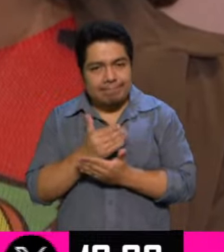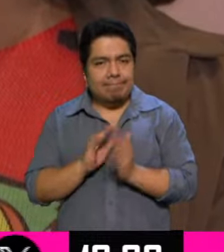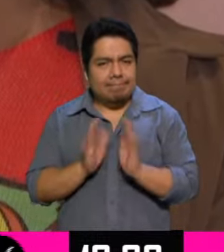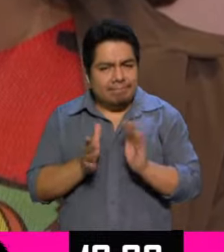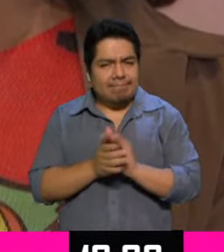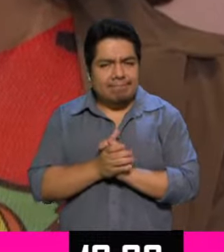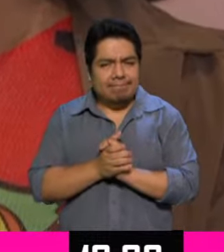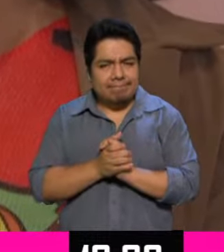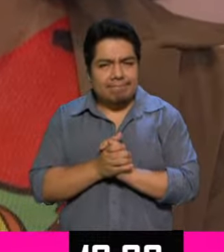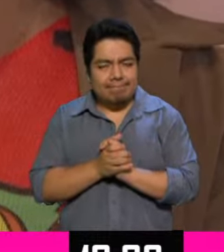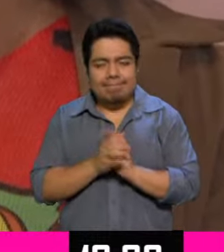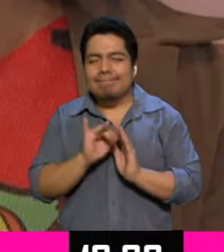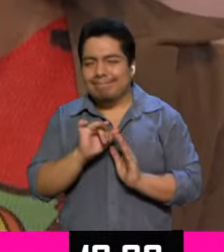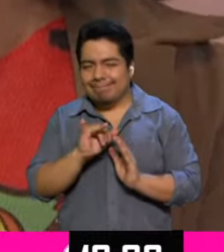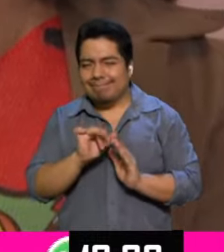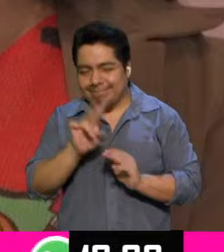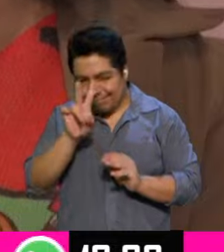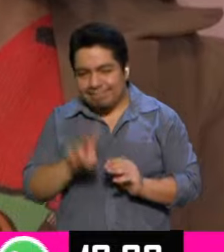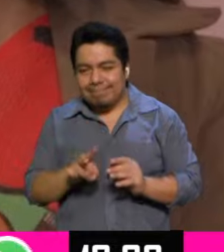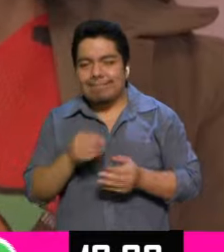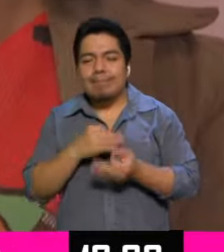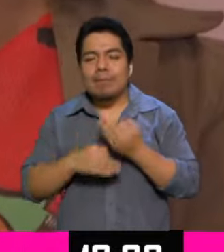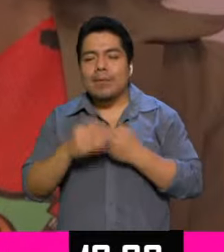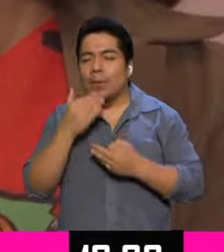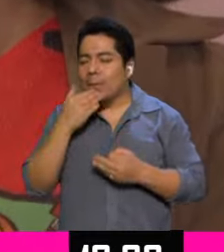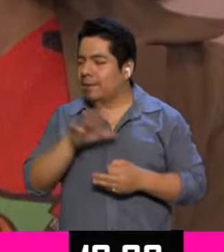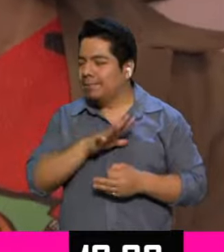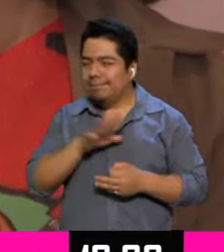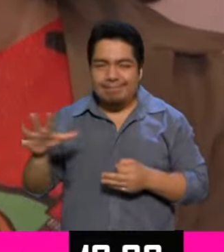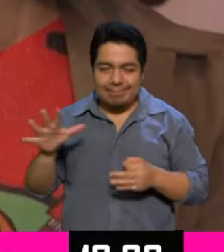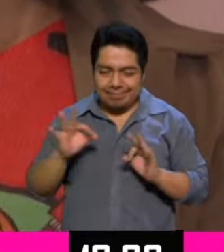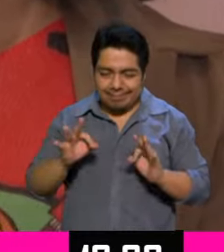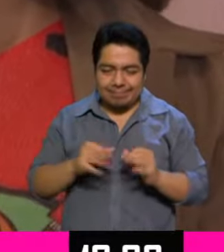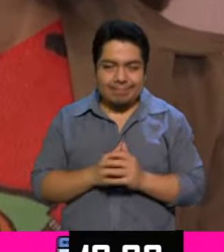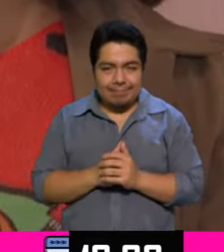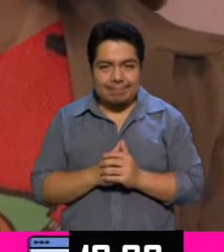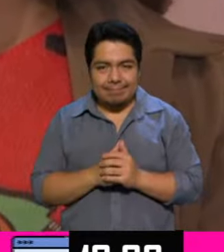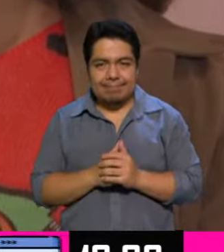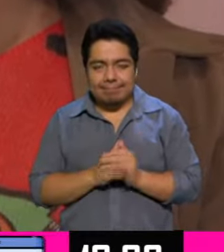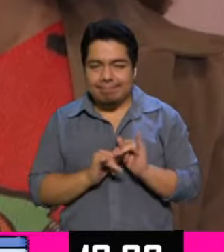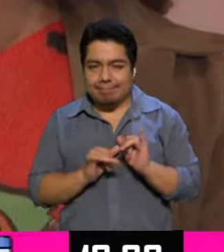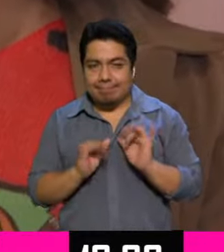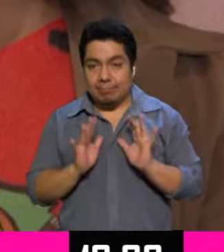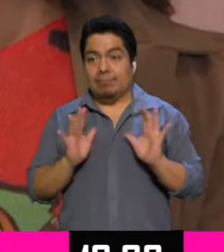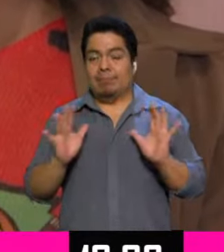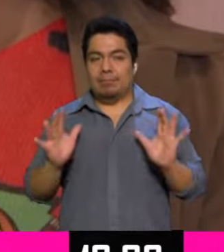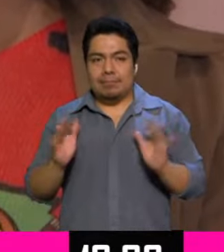y van a salir pues cosas increíbles, maravillosas. Se van a asombrar